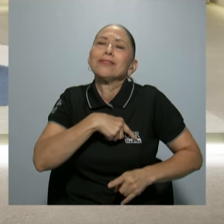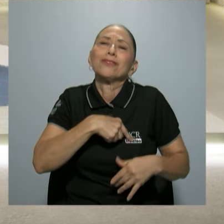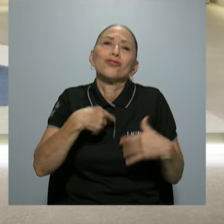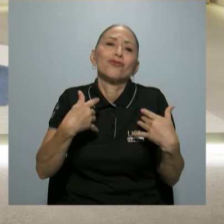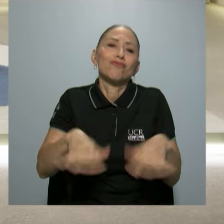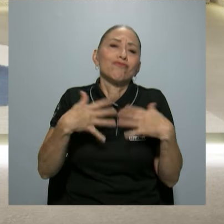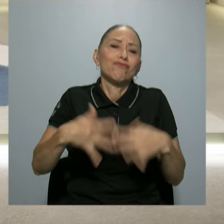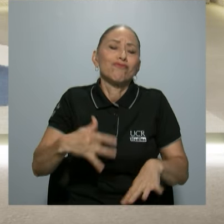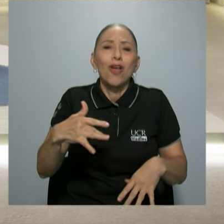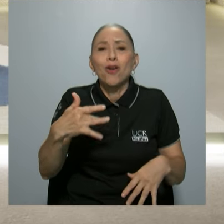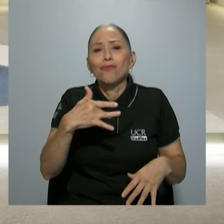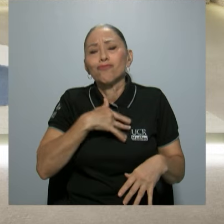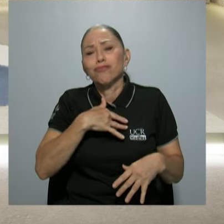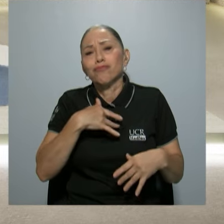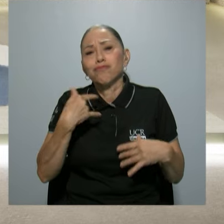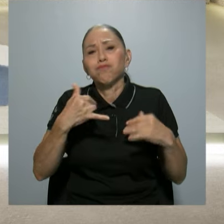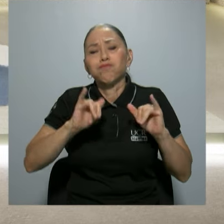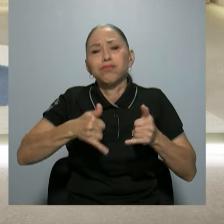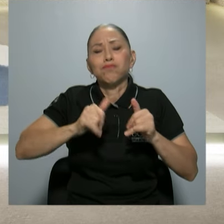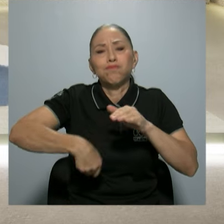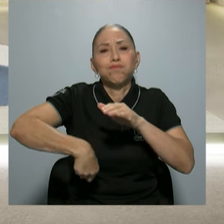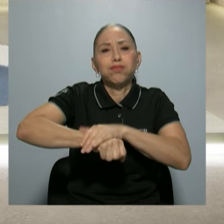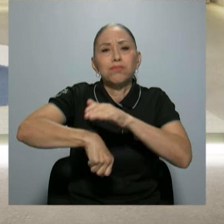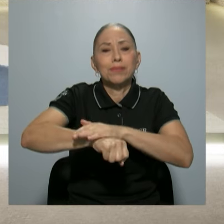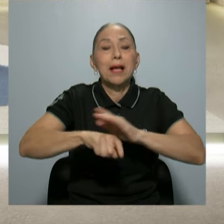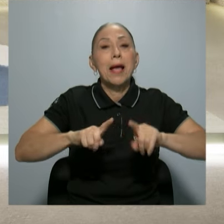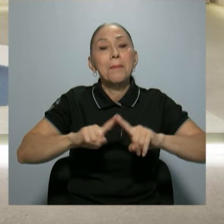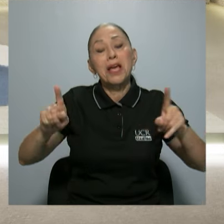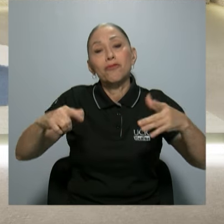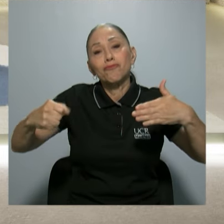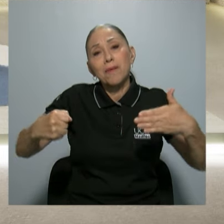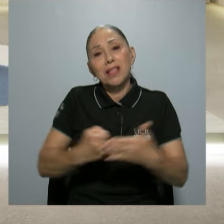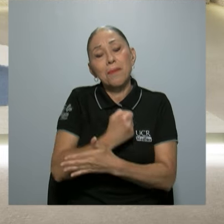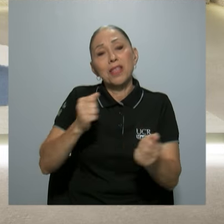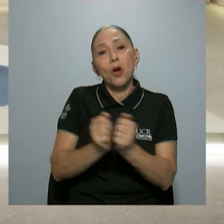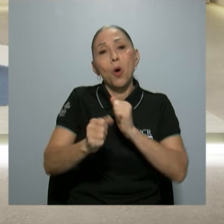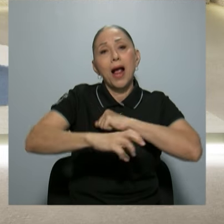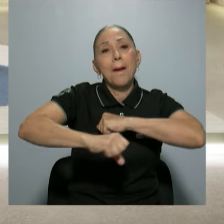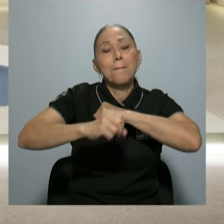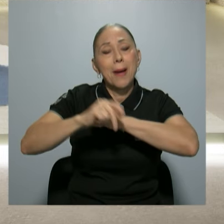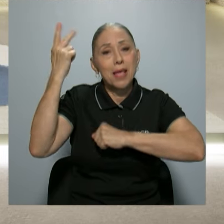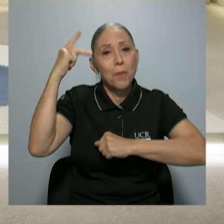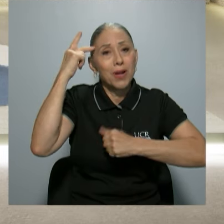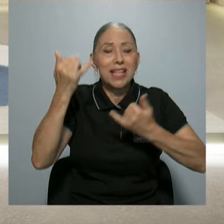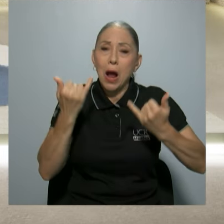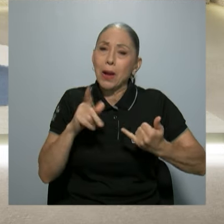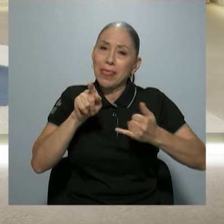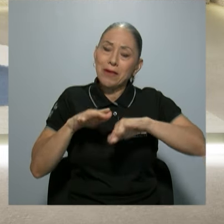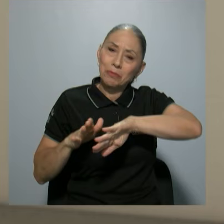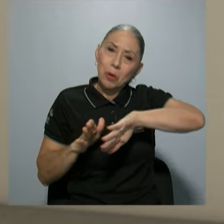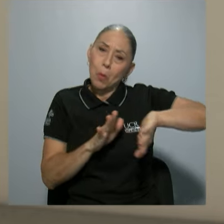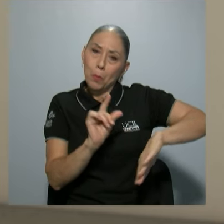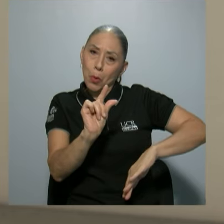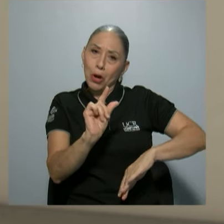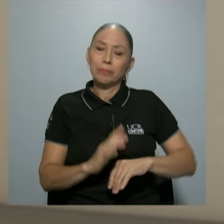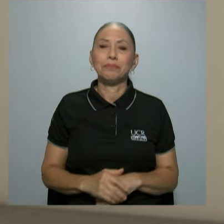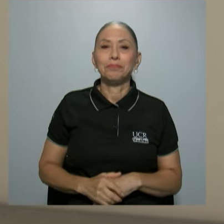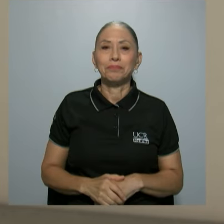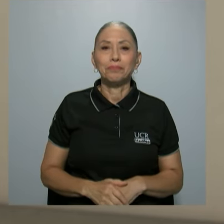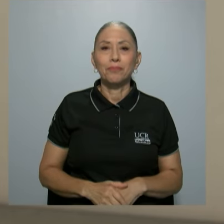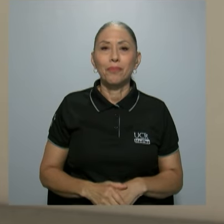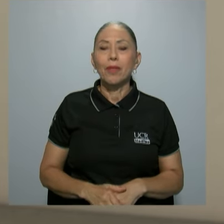Pero bueno, lamentablemente, con la campaña, esa afición la he tenido que bajar, sí, lamentablemente. ¿Qué herramientas